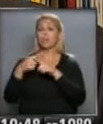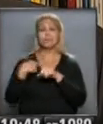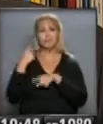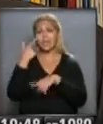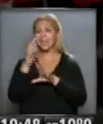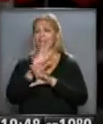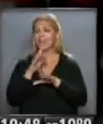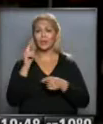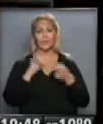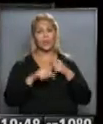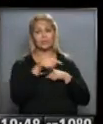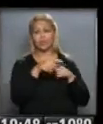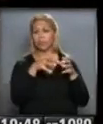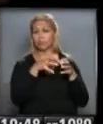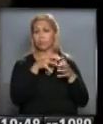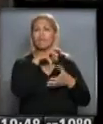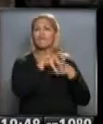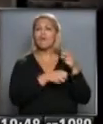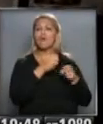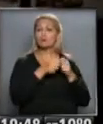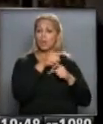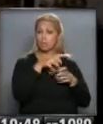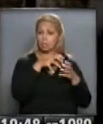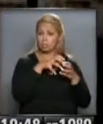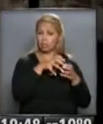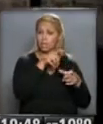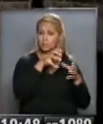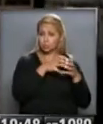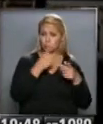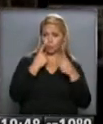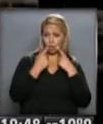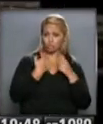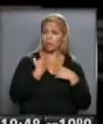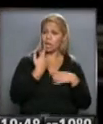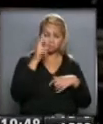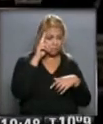tienen nada que ver con el funcionamiento que tiene un órgano de control que está cumpliendo la ley.